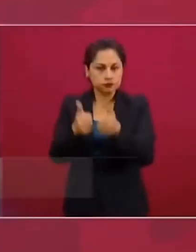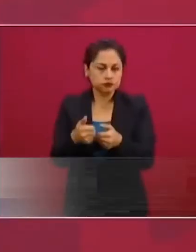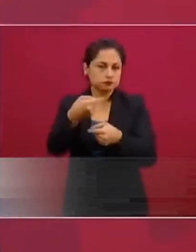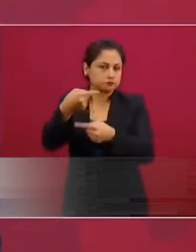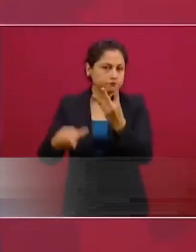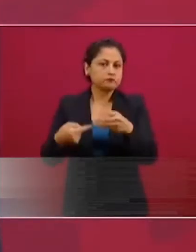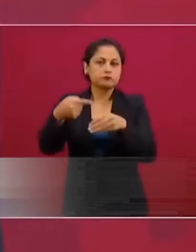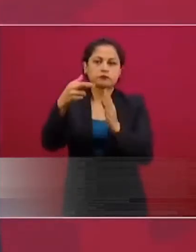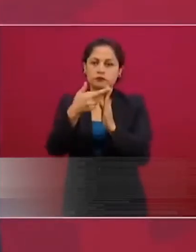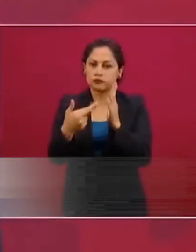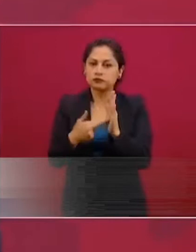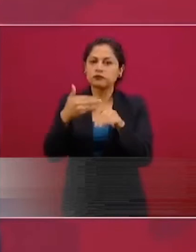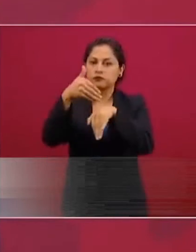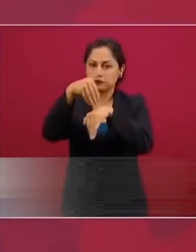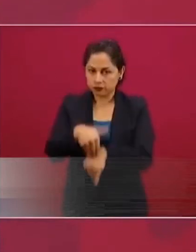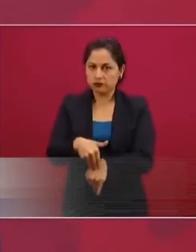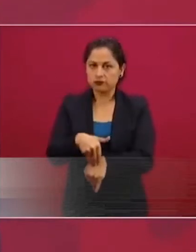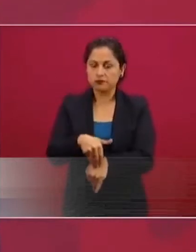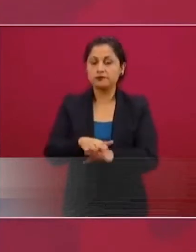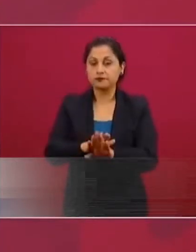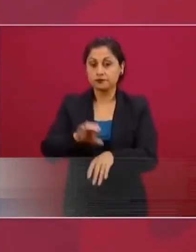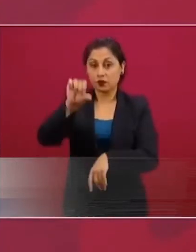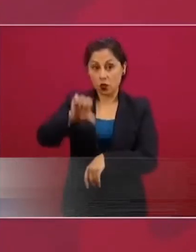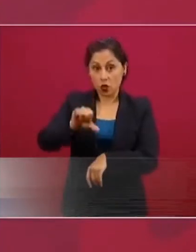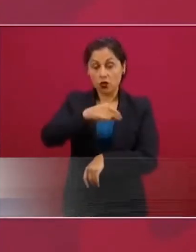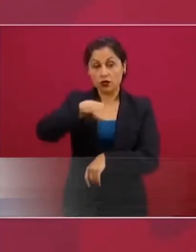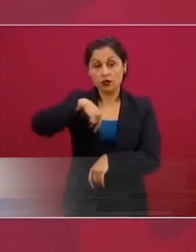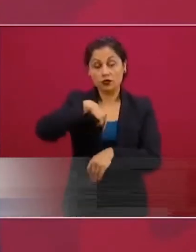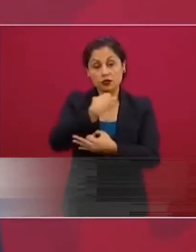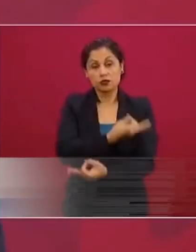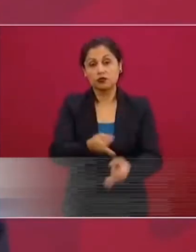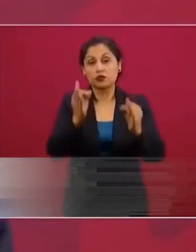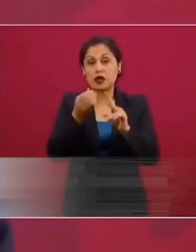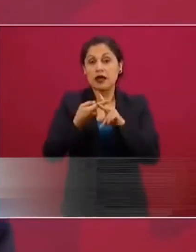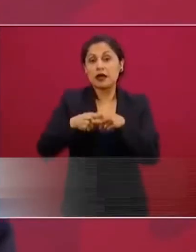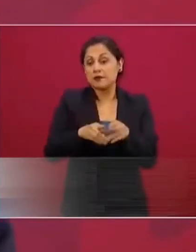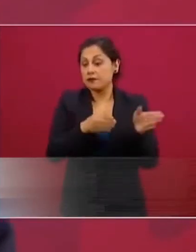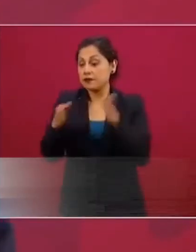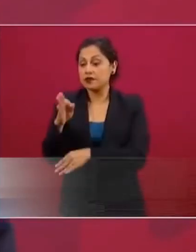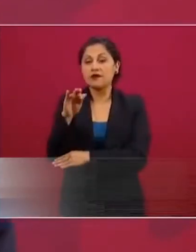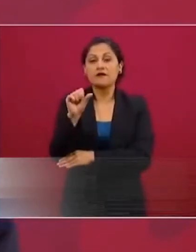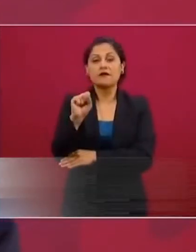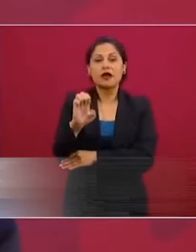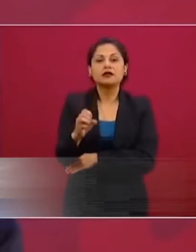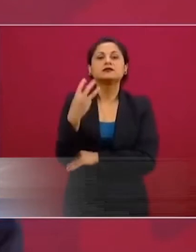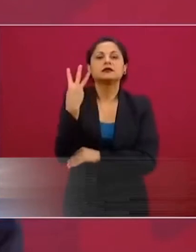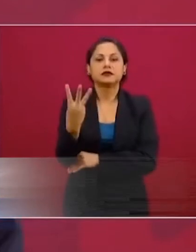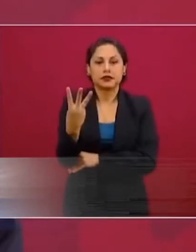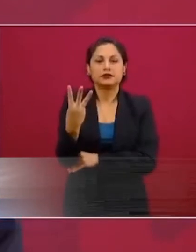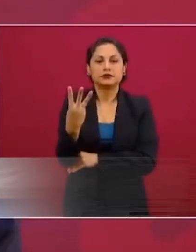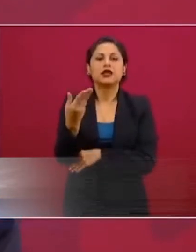y hoy queremos dar por iniciada la fase 3 la fase 3 de la epidemia de kobe